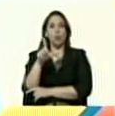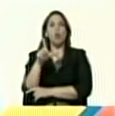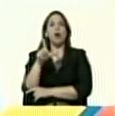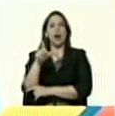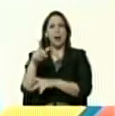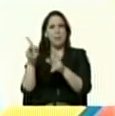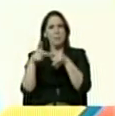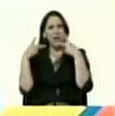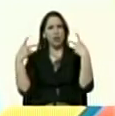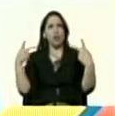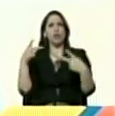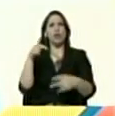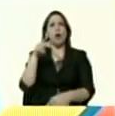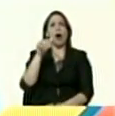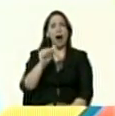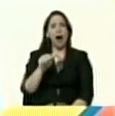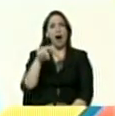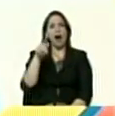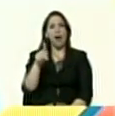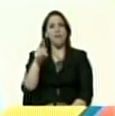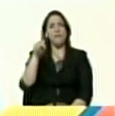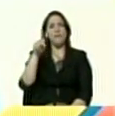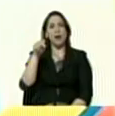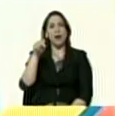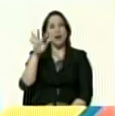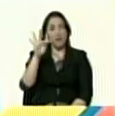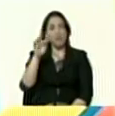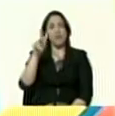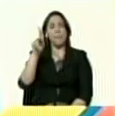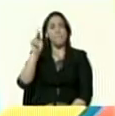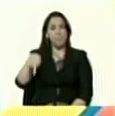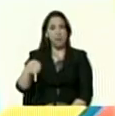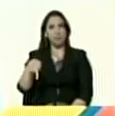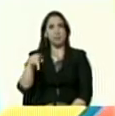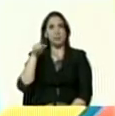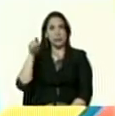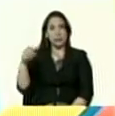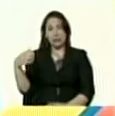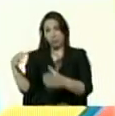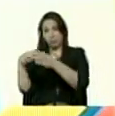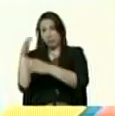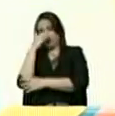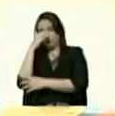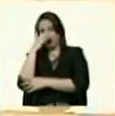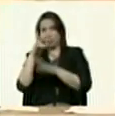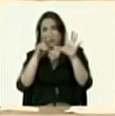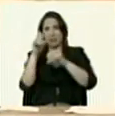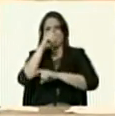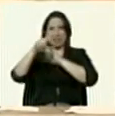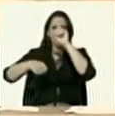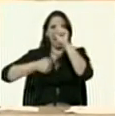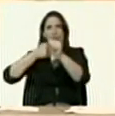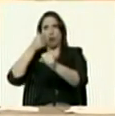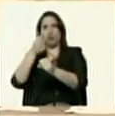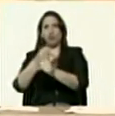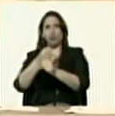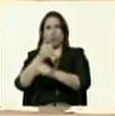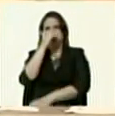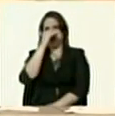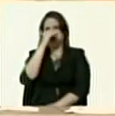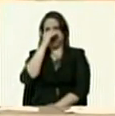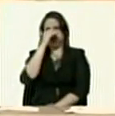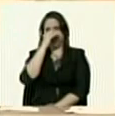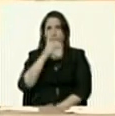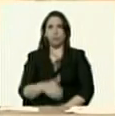Guaviare. La guerrilla colombiana es un fenómeno de Colombia. 70 años, 70